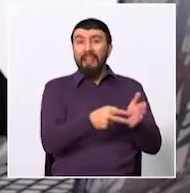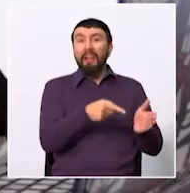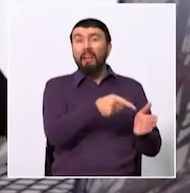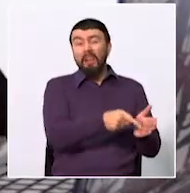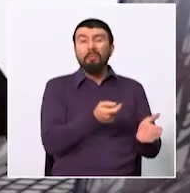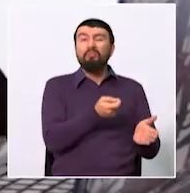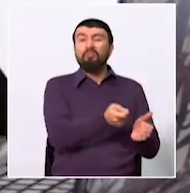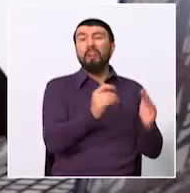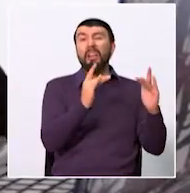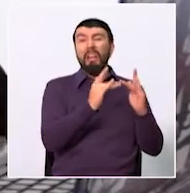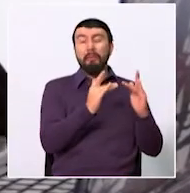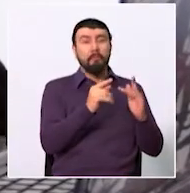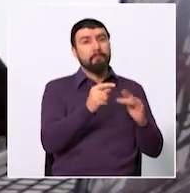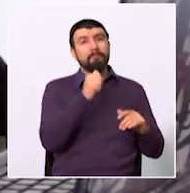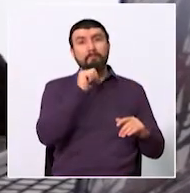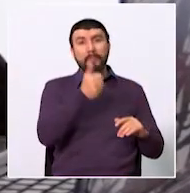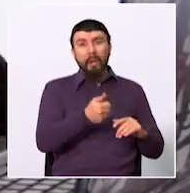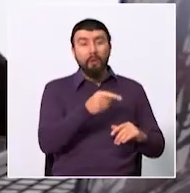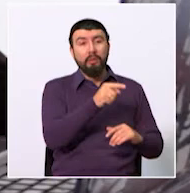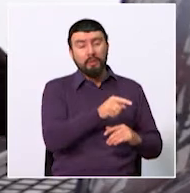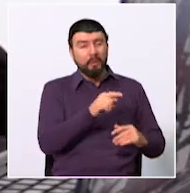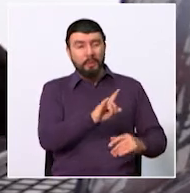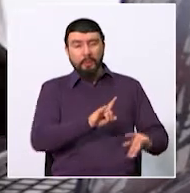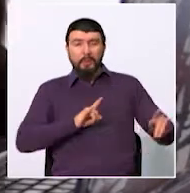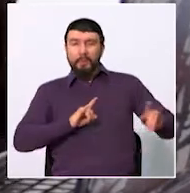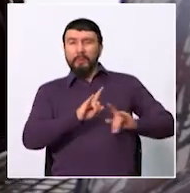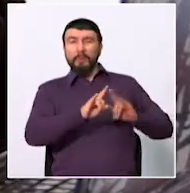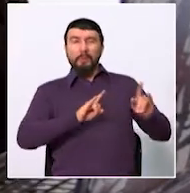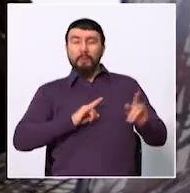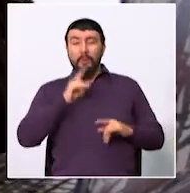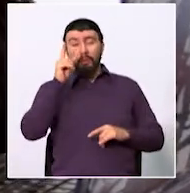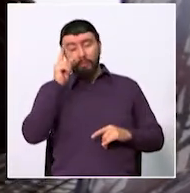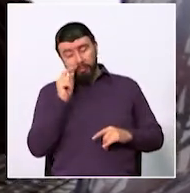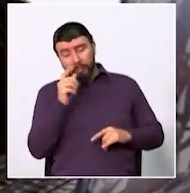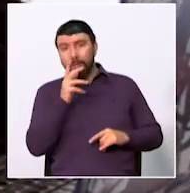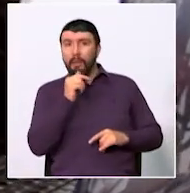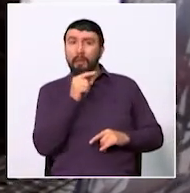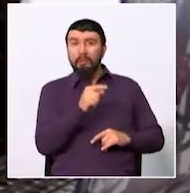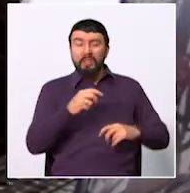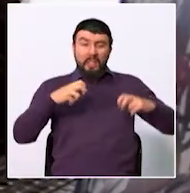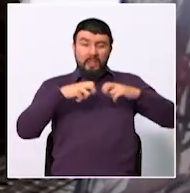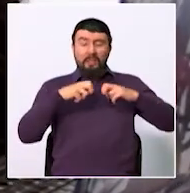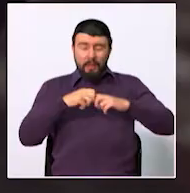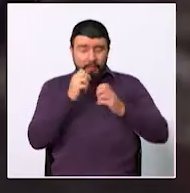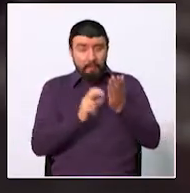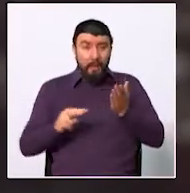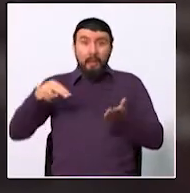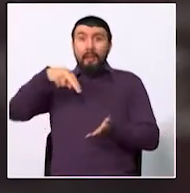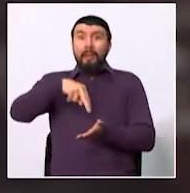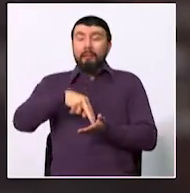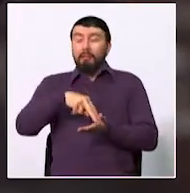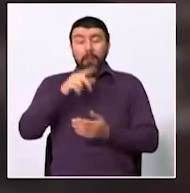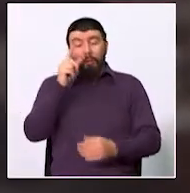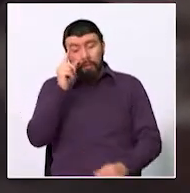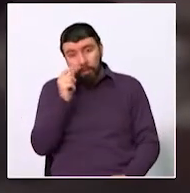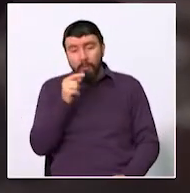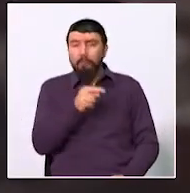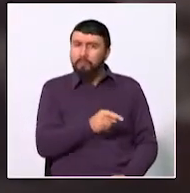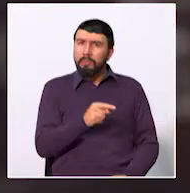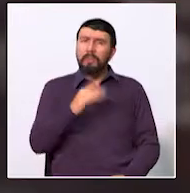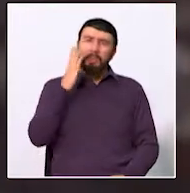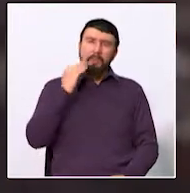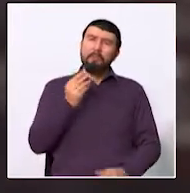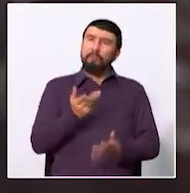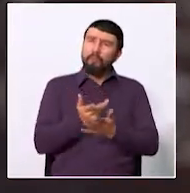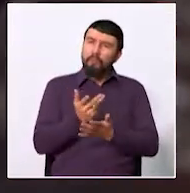cama crea un campo electromagnético que perjudica el sueño y causa baja de energía al día siguiente los expertos revelan